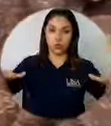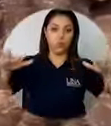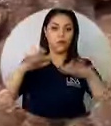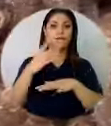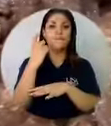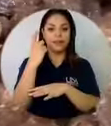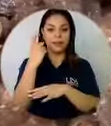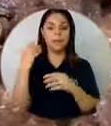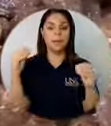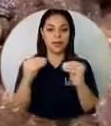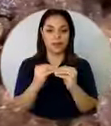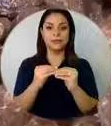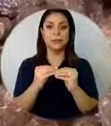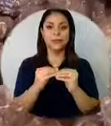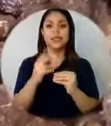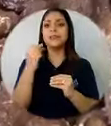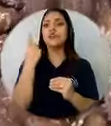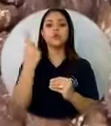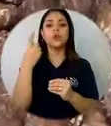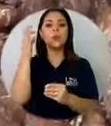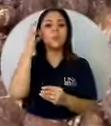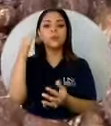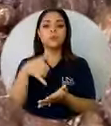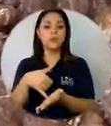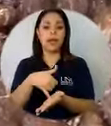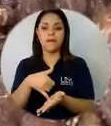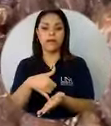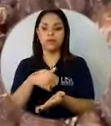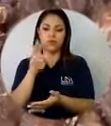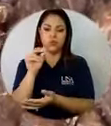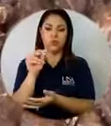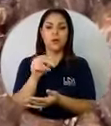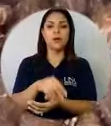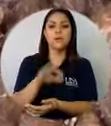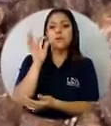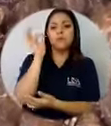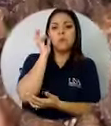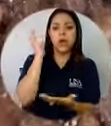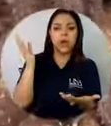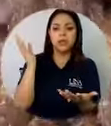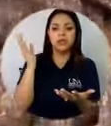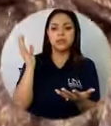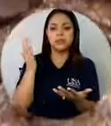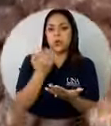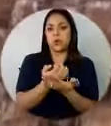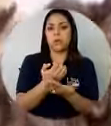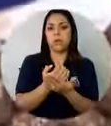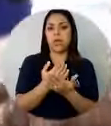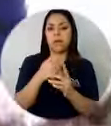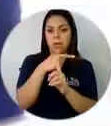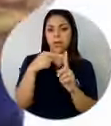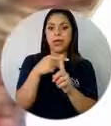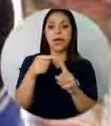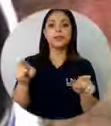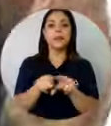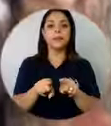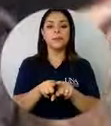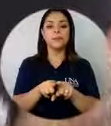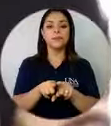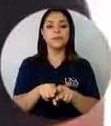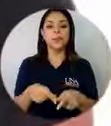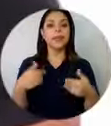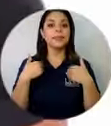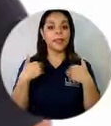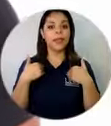en todo el territorio y que además no sean solo mujeres en condición de vulnerables, sino, por ejemplo, mujeres a nivel socioeconómico de